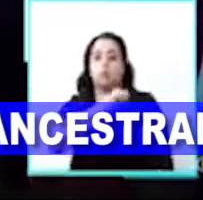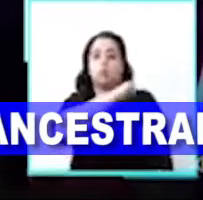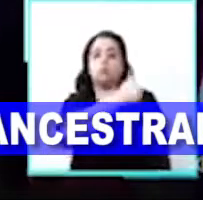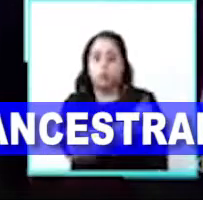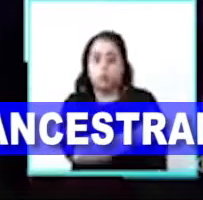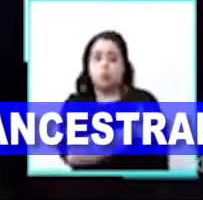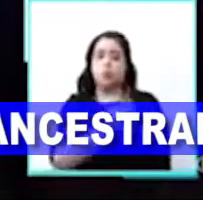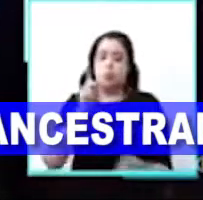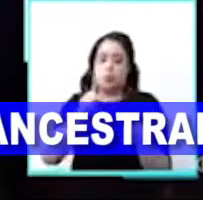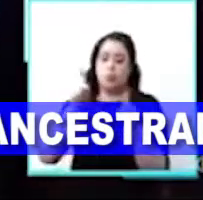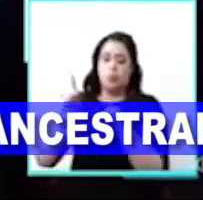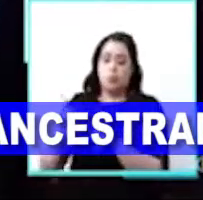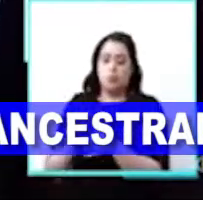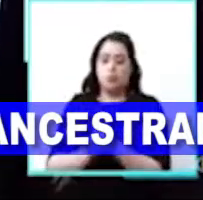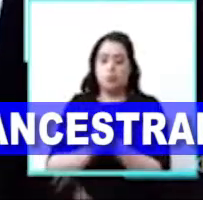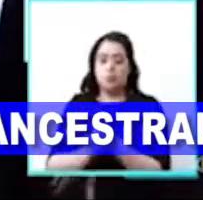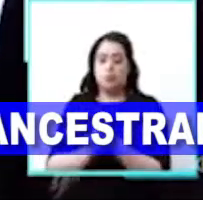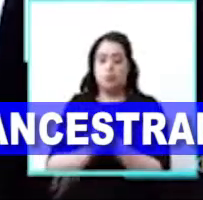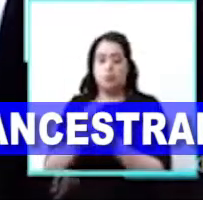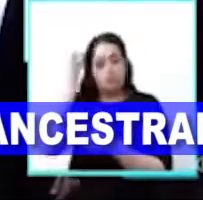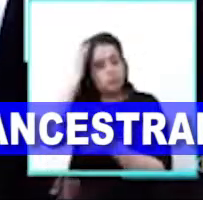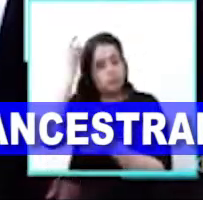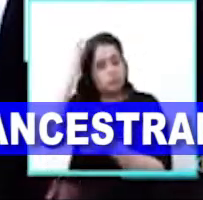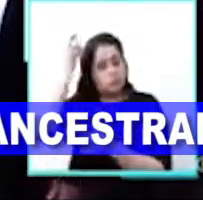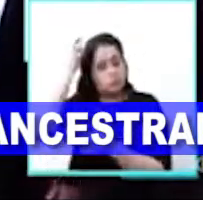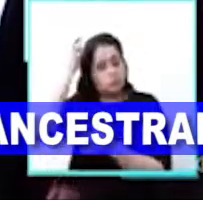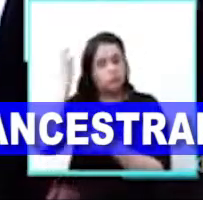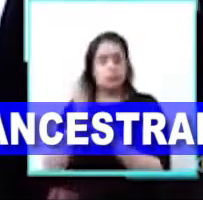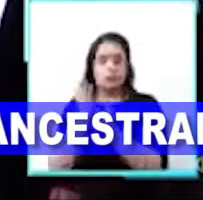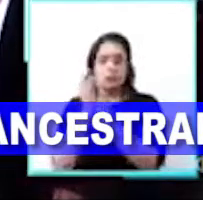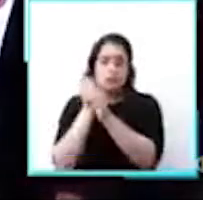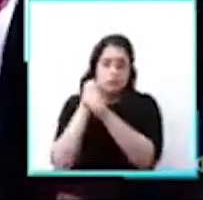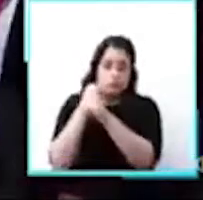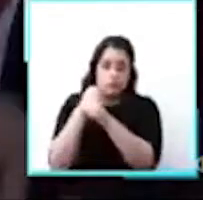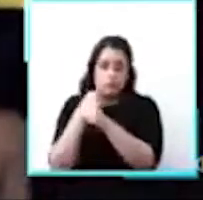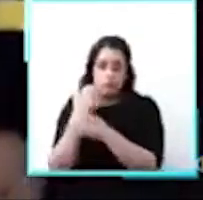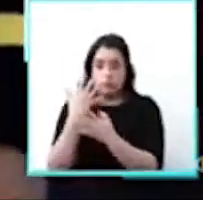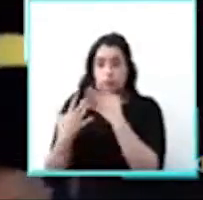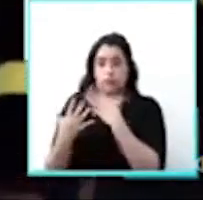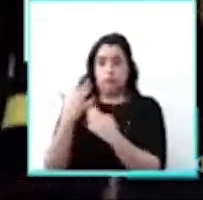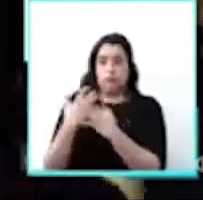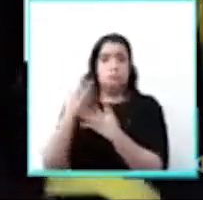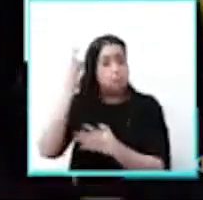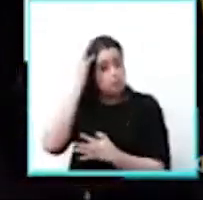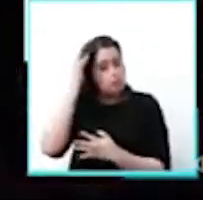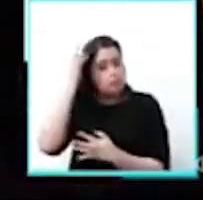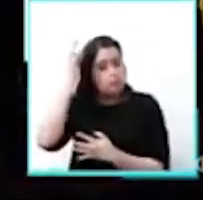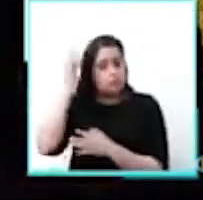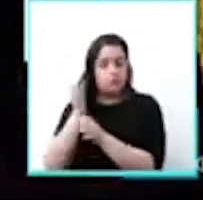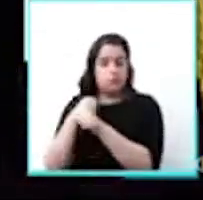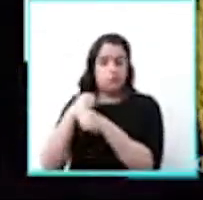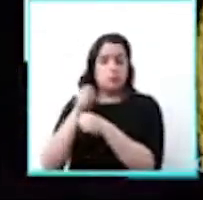del Aviala, tallado a mano en madera de caoba de las montañas de San Isidro en